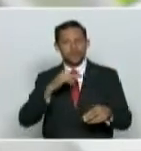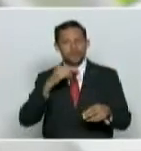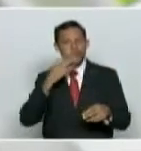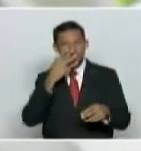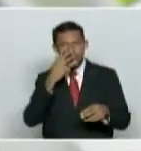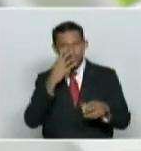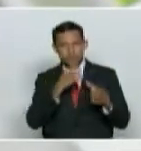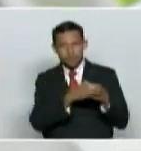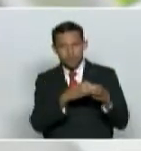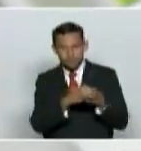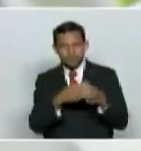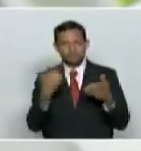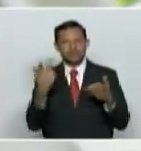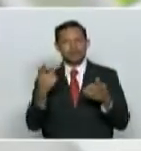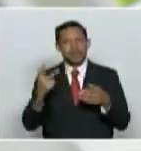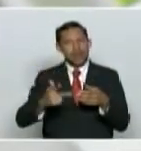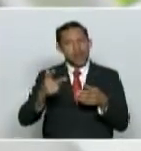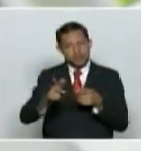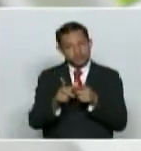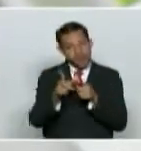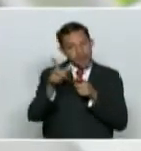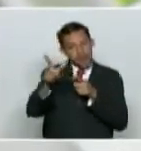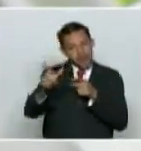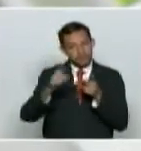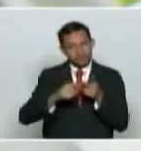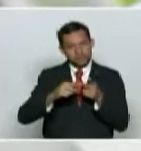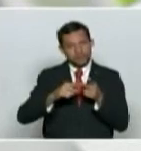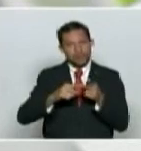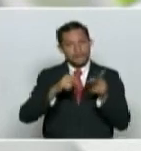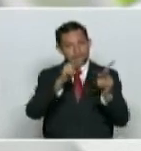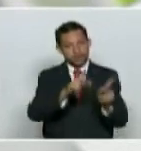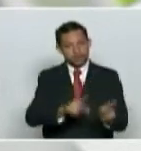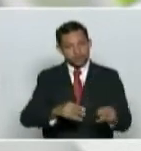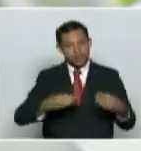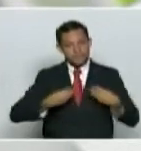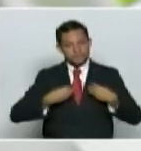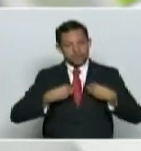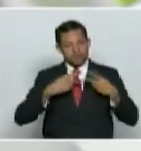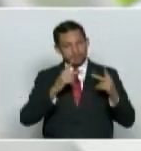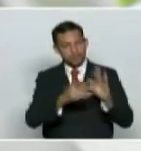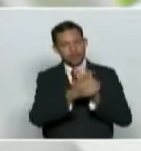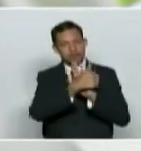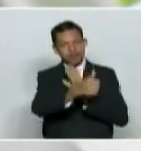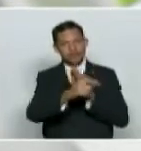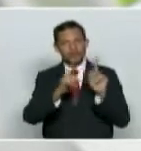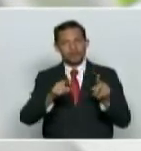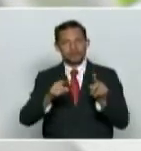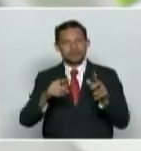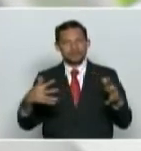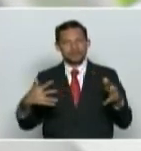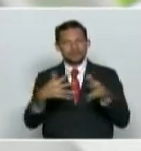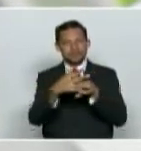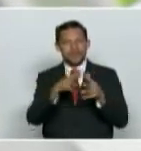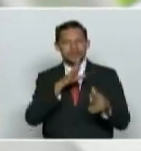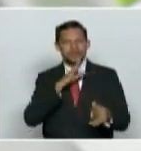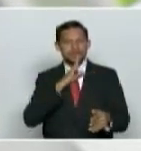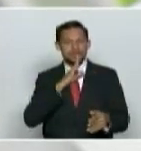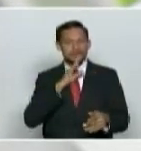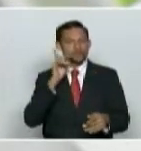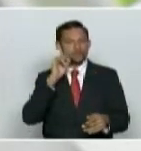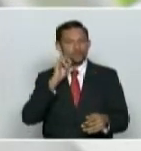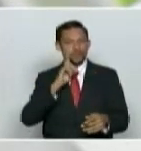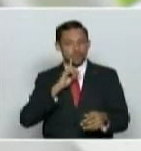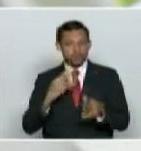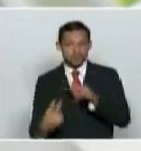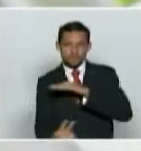Rutas Ancestrales, Yo Minoría Absoluta, Hijos de la Tierra. Además contamos con sistemas de acceso para personas con discapacidad